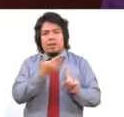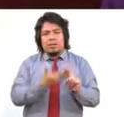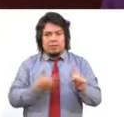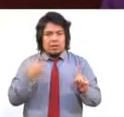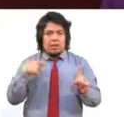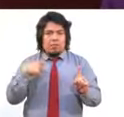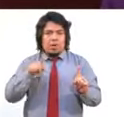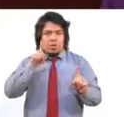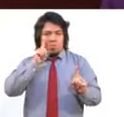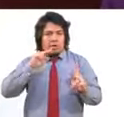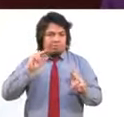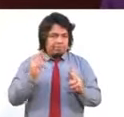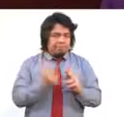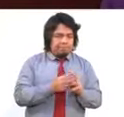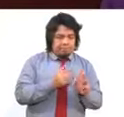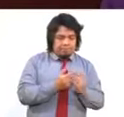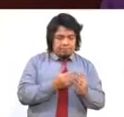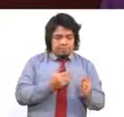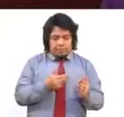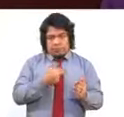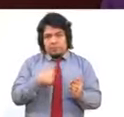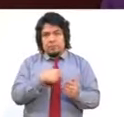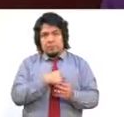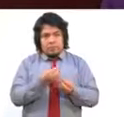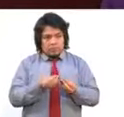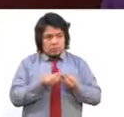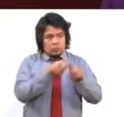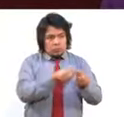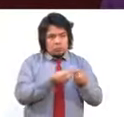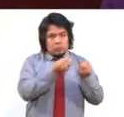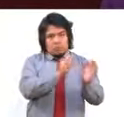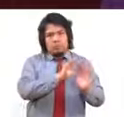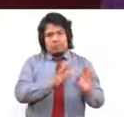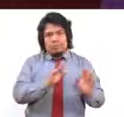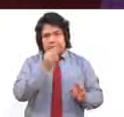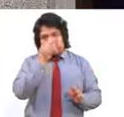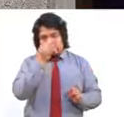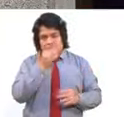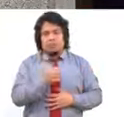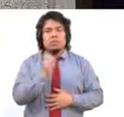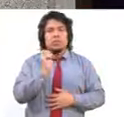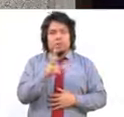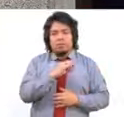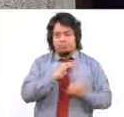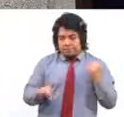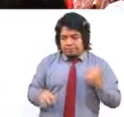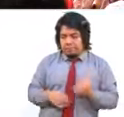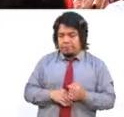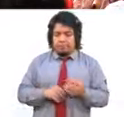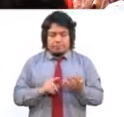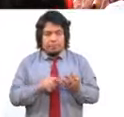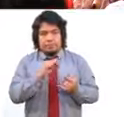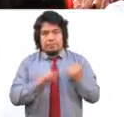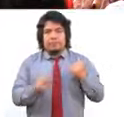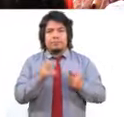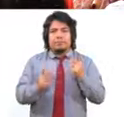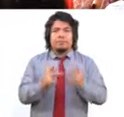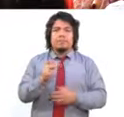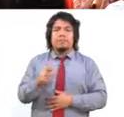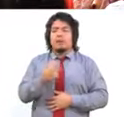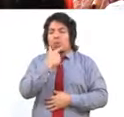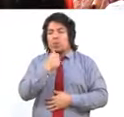muy seguramente les estaremos entregando ya los apoyos. Muchísimas gracias. Última pregunta, Kevin Ramírez